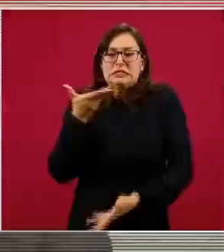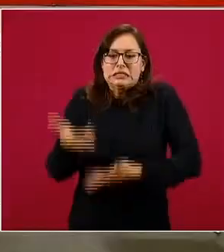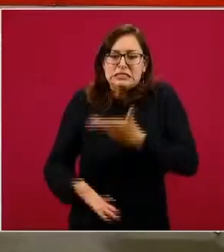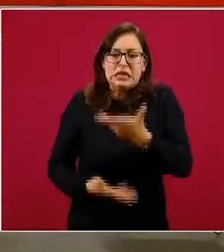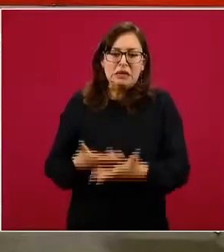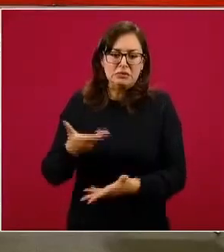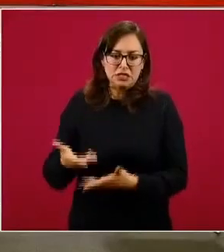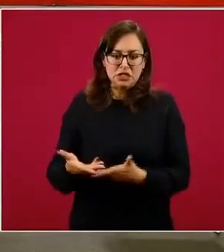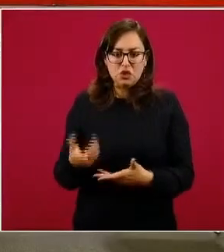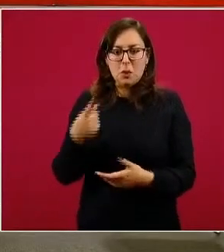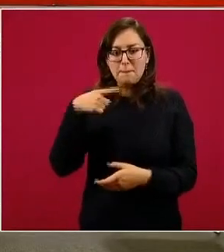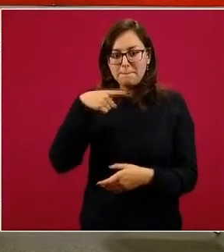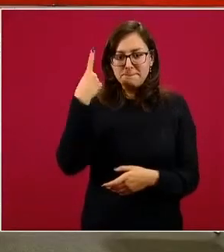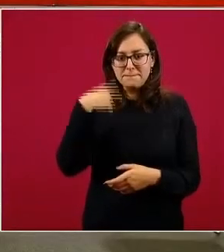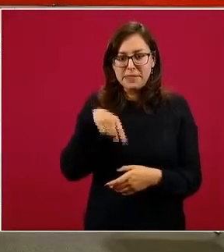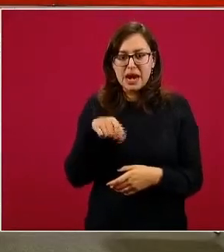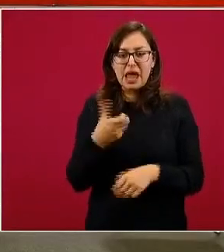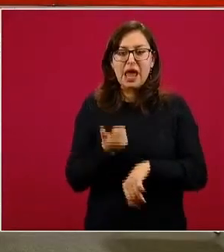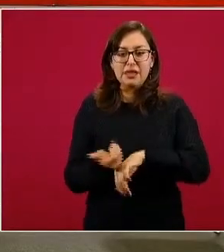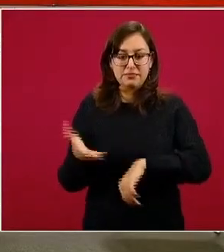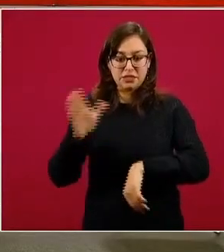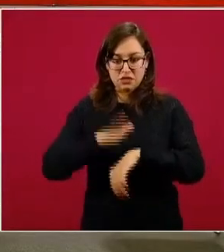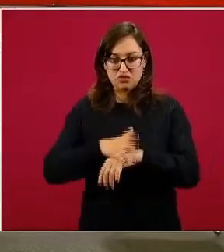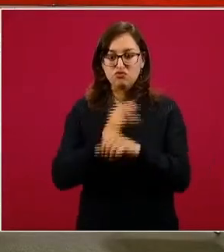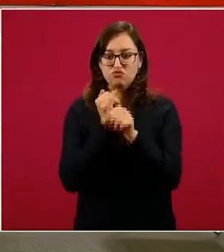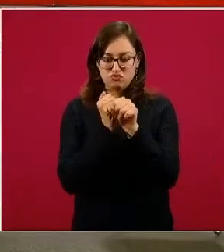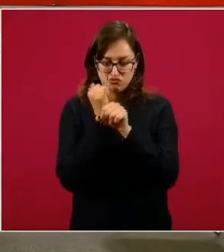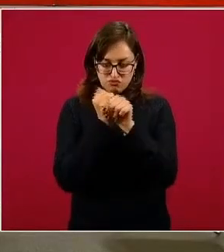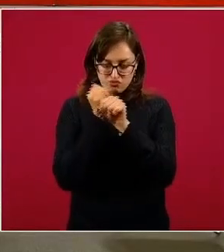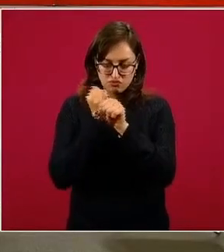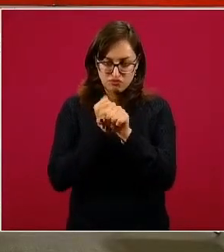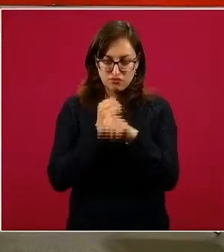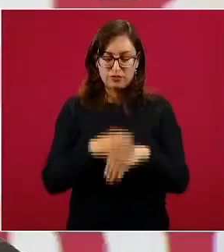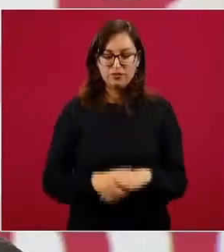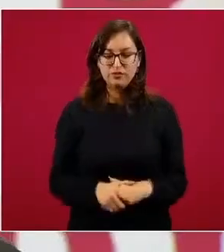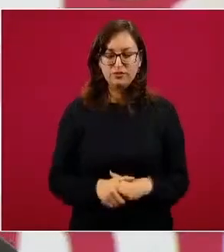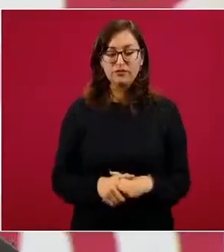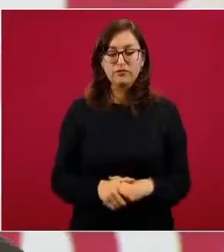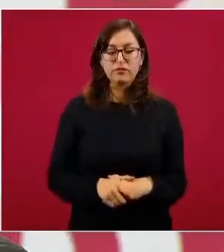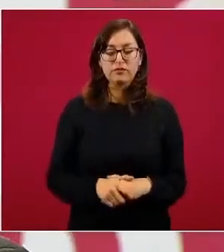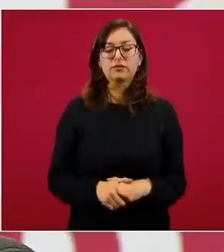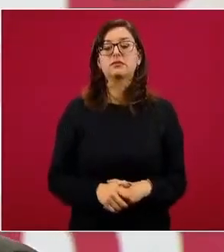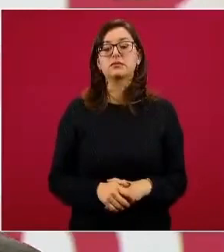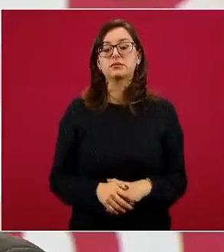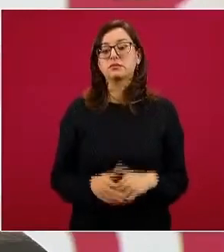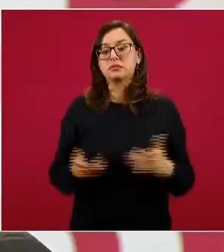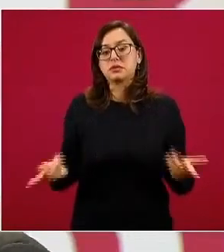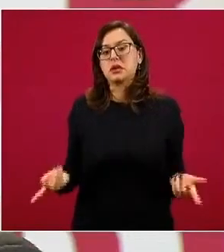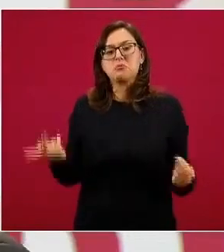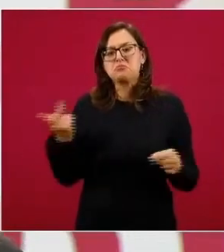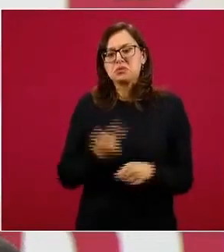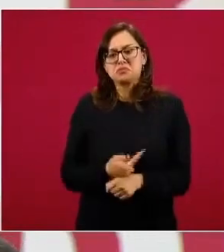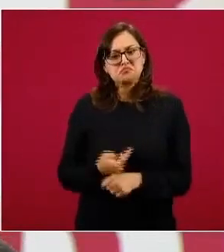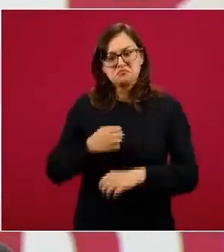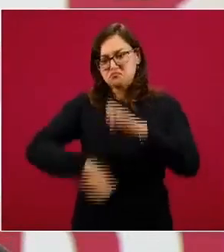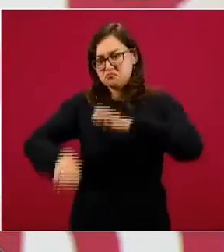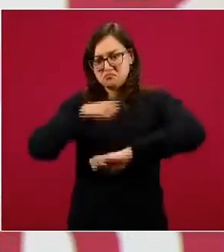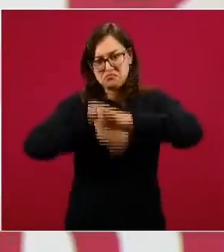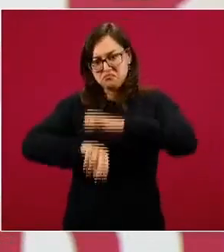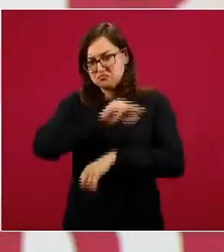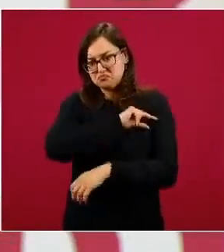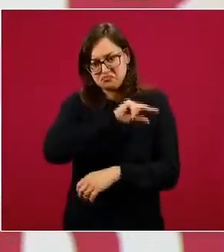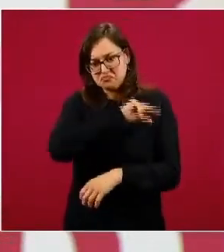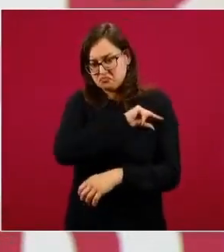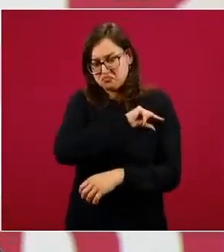de procesamiento de la administración de la investigación clínica. Y estas compañías lo que hacen son compañías privadas